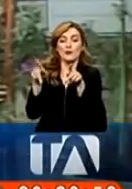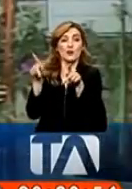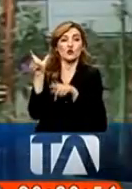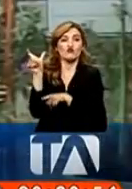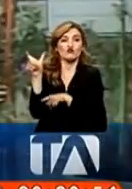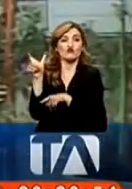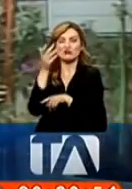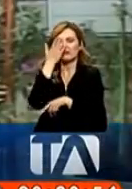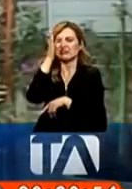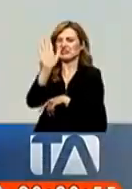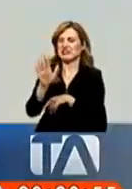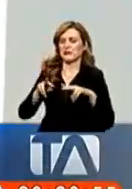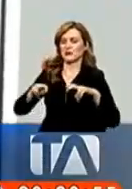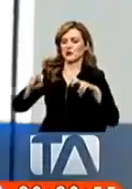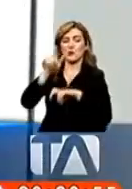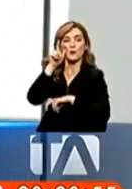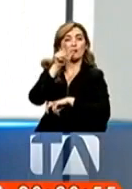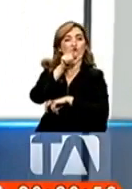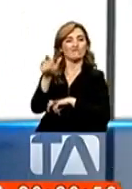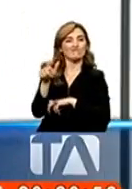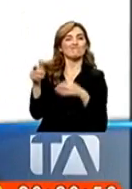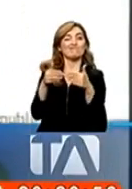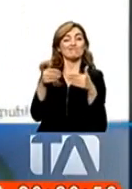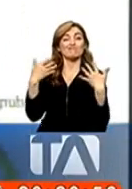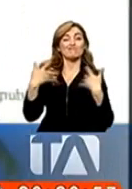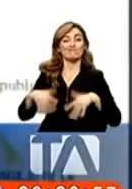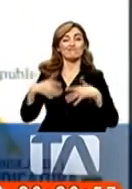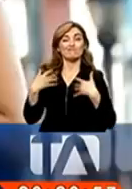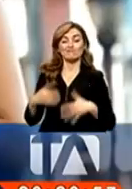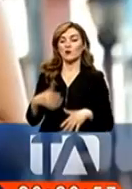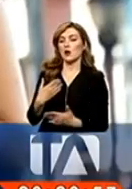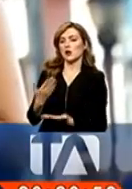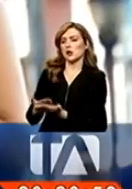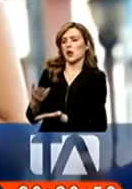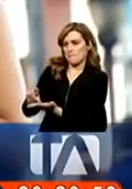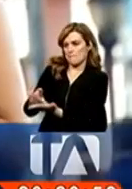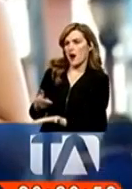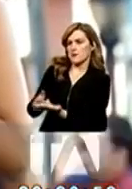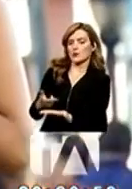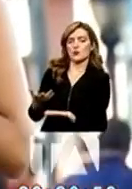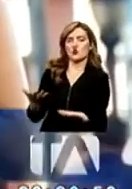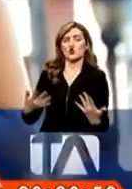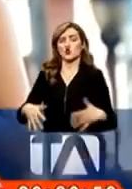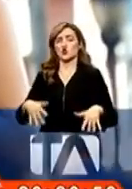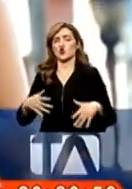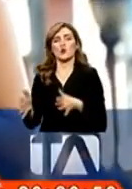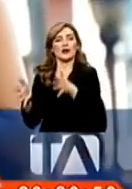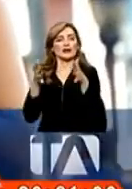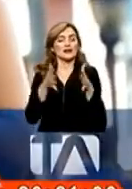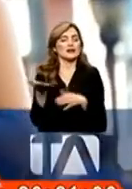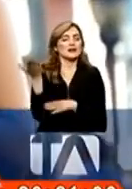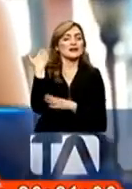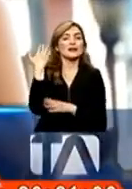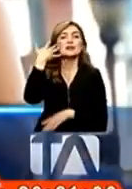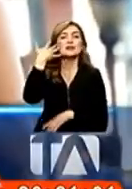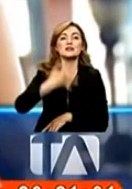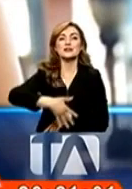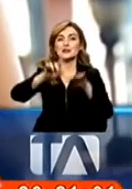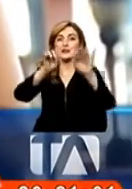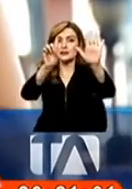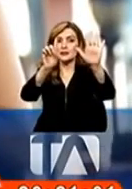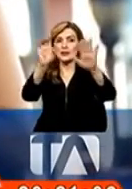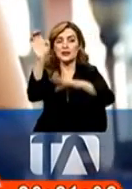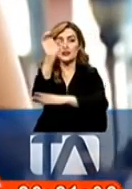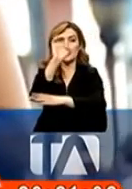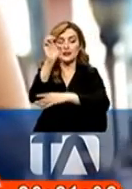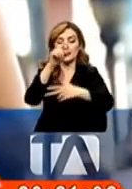enfrentar la investigación que inició la Fiscalía por el delito de concusión. Recordemos que María Alejandra Vicuña fue electa el pasado 6 de enero